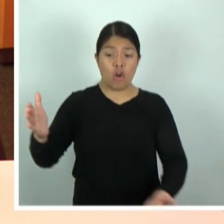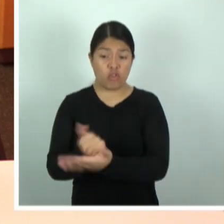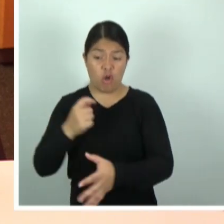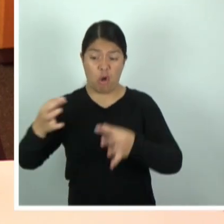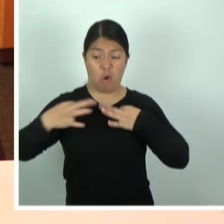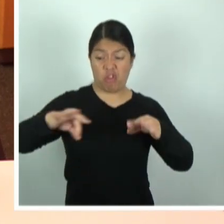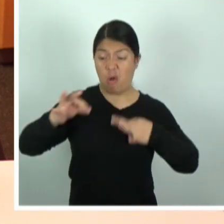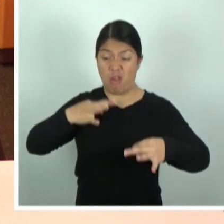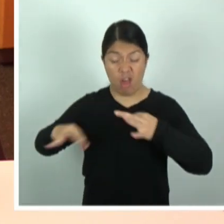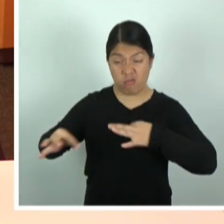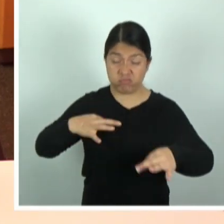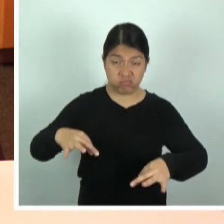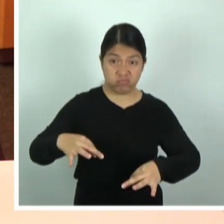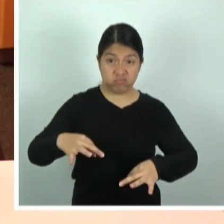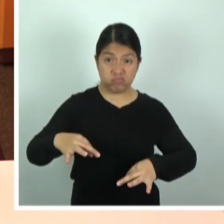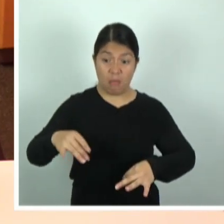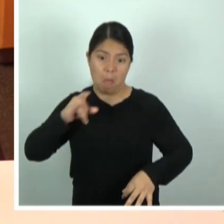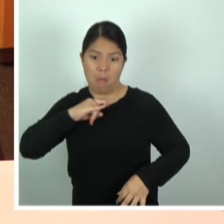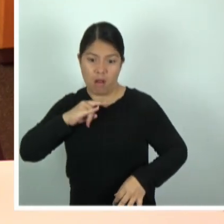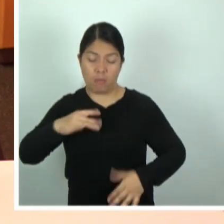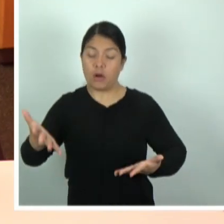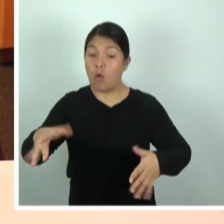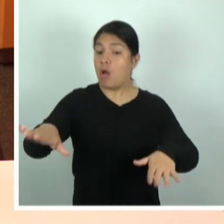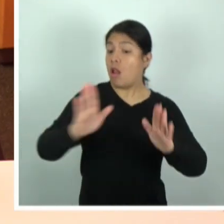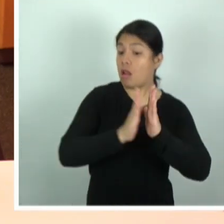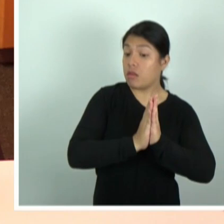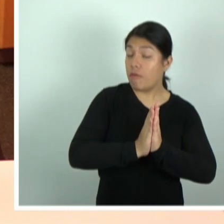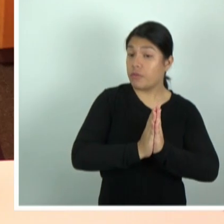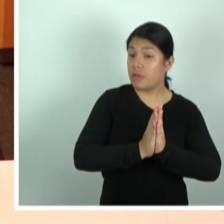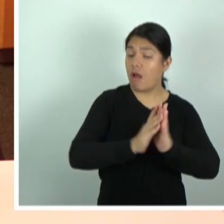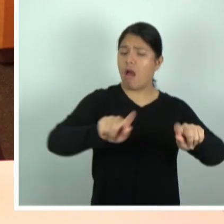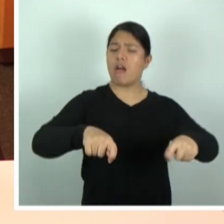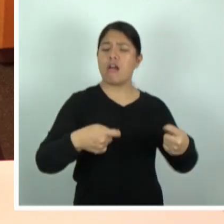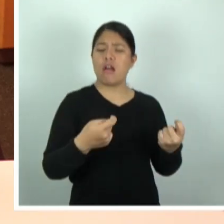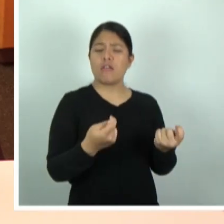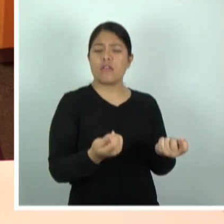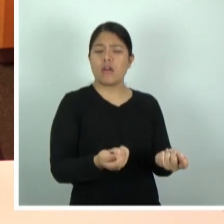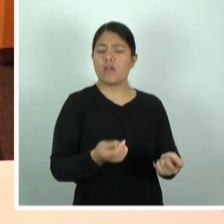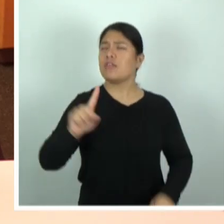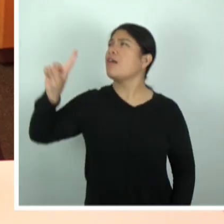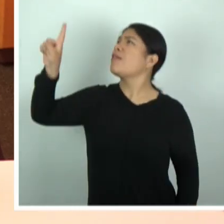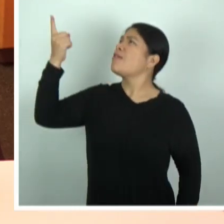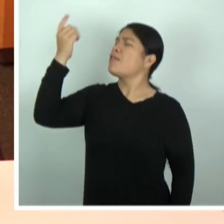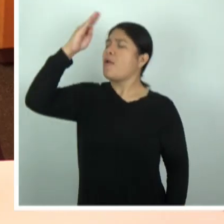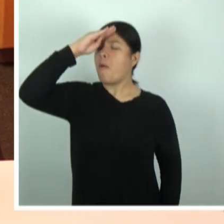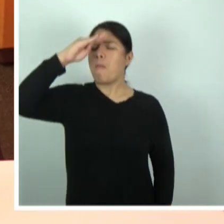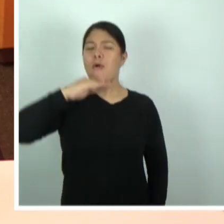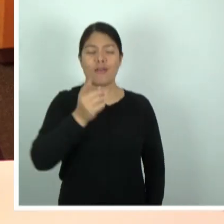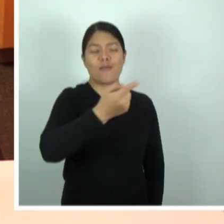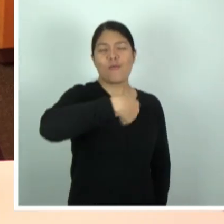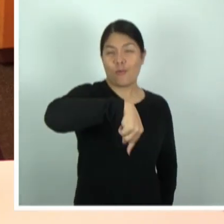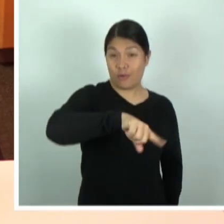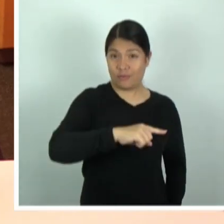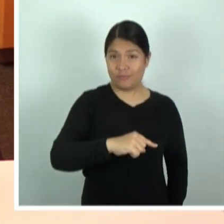contaminar a uno. Santidad es la naturaleza de nuestro Dios Padre.